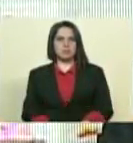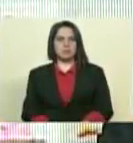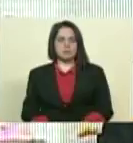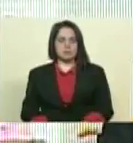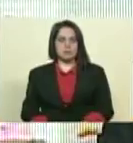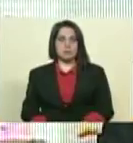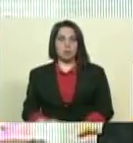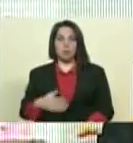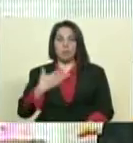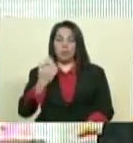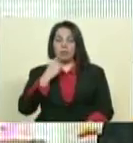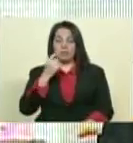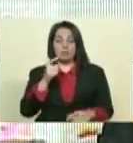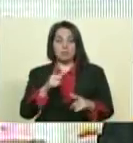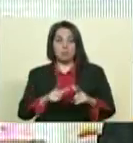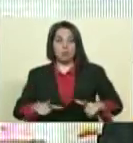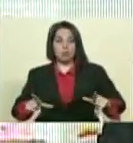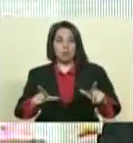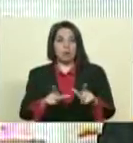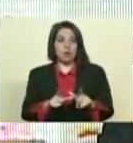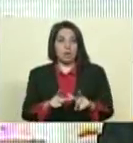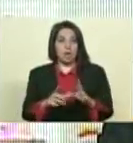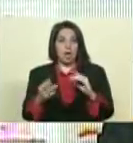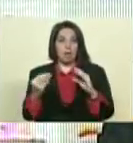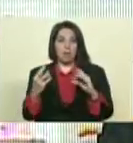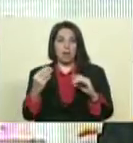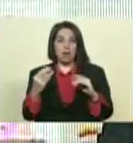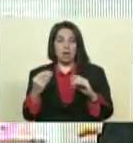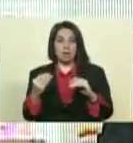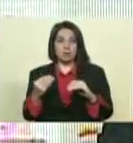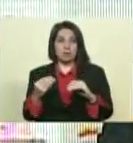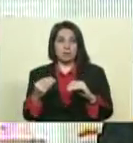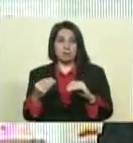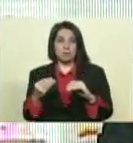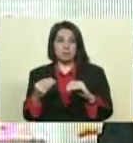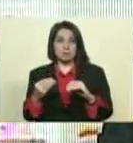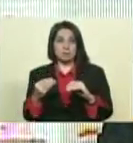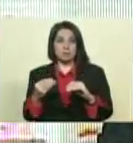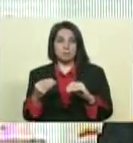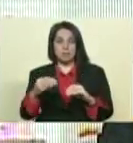Pudiéramos decir por áreas, hablando en términos militares,